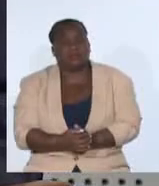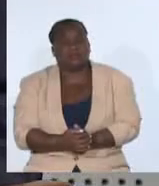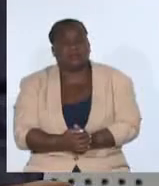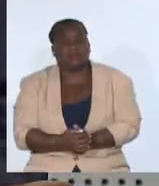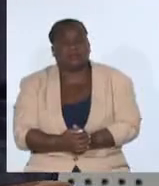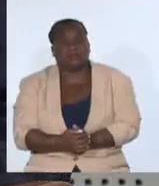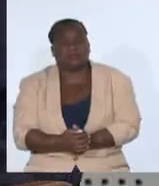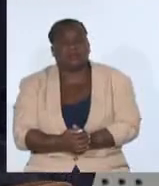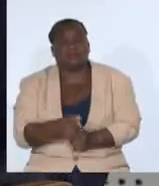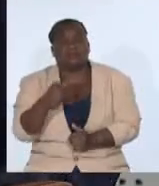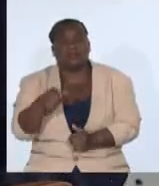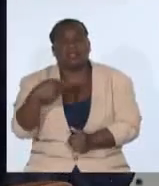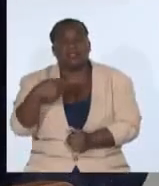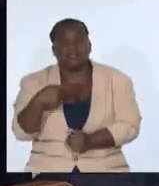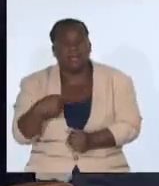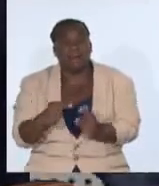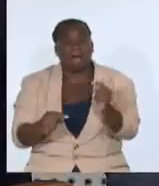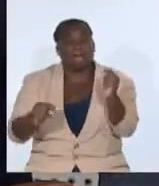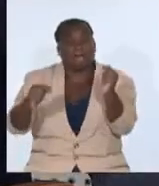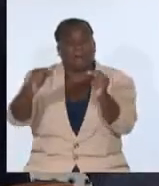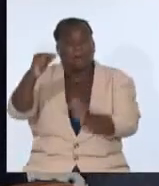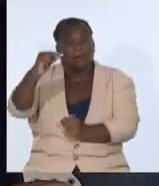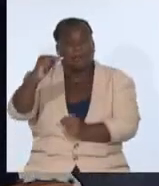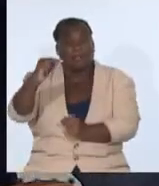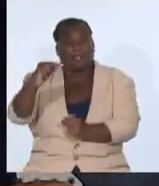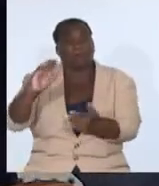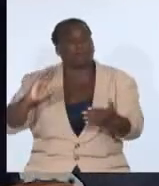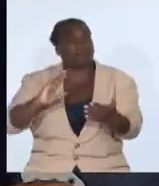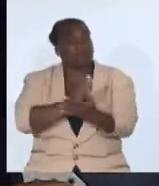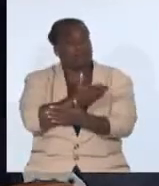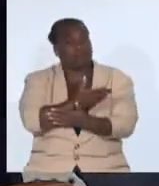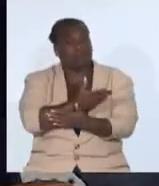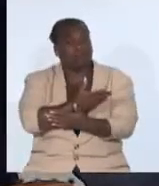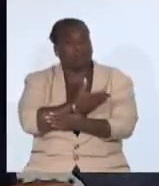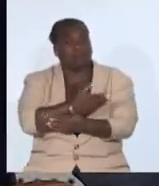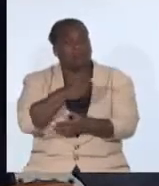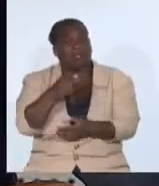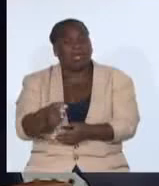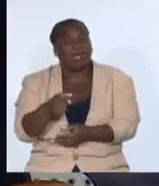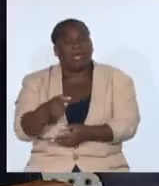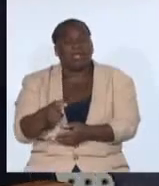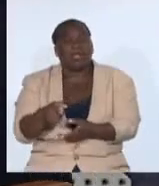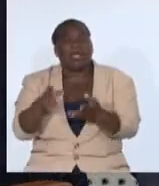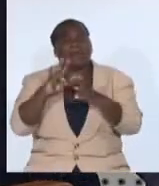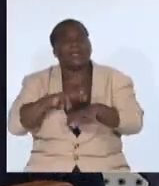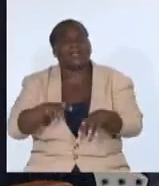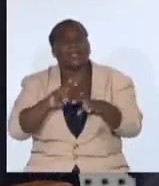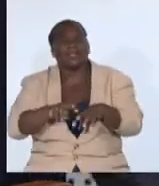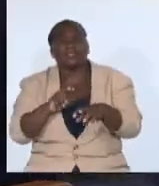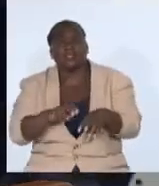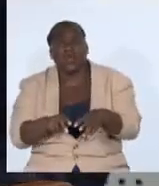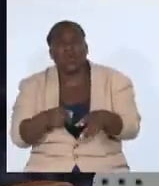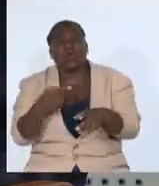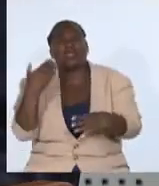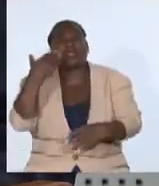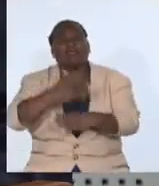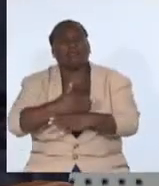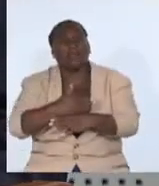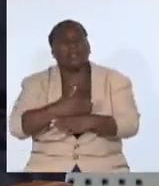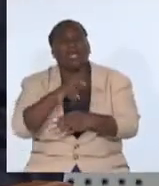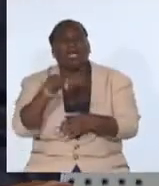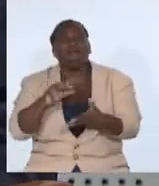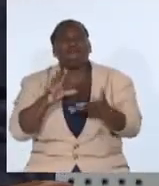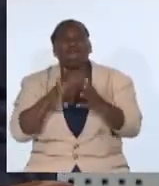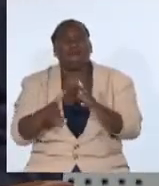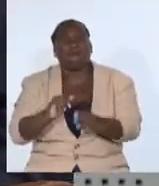debe ser tarea prioritaria derribar de una vez los paradigmas de investigación que se limitan a los entornos culturales